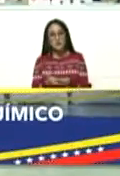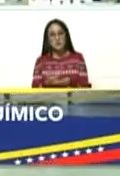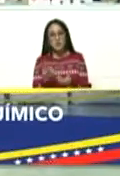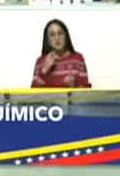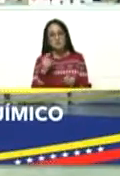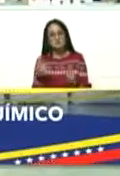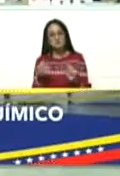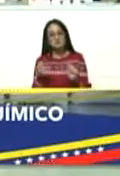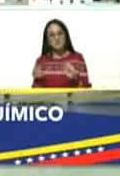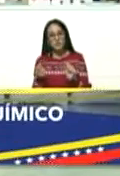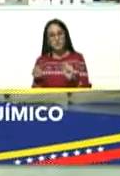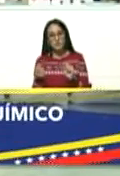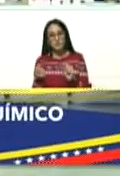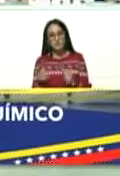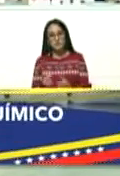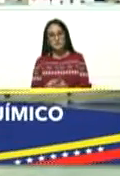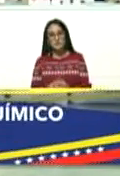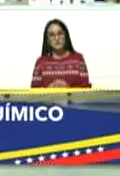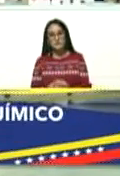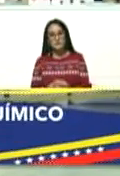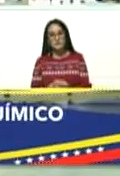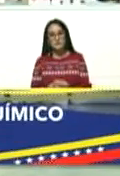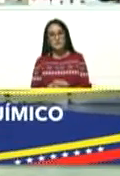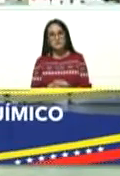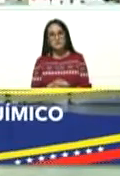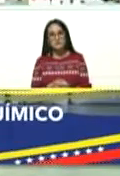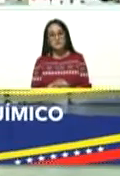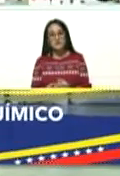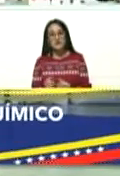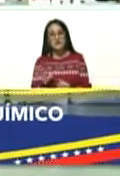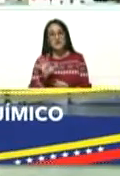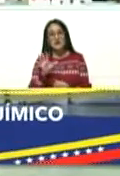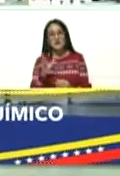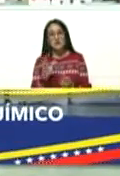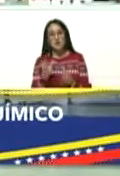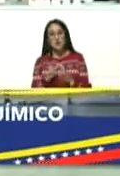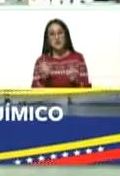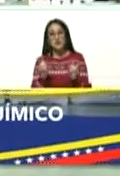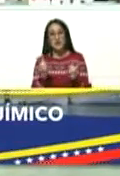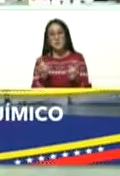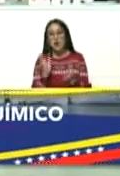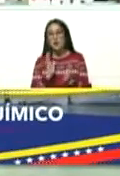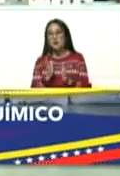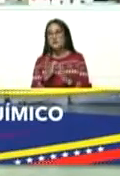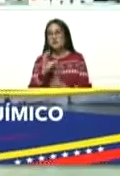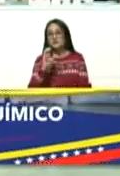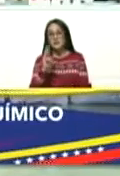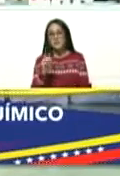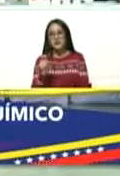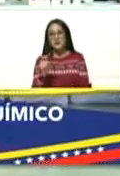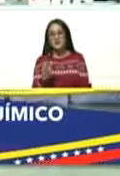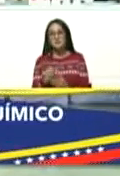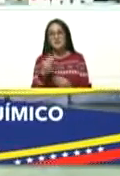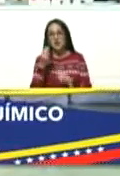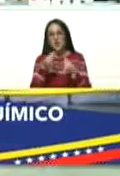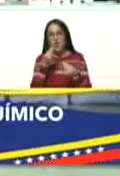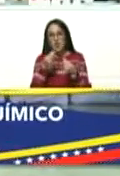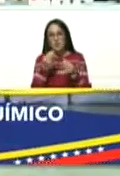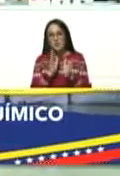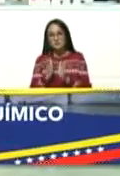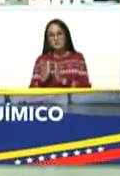debate. Sobre todo este quinto punto de la organización de los CPT, ¿cómo me he organizado?